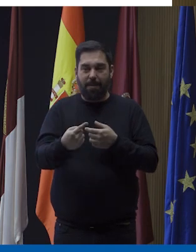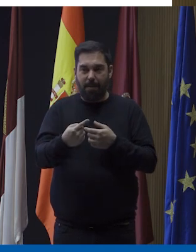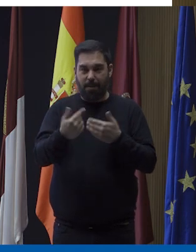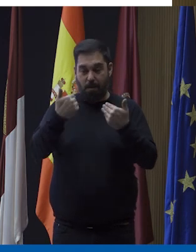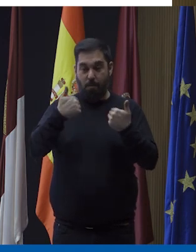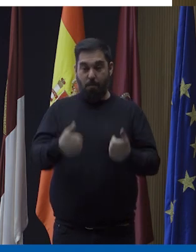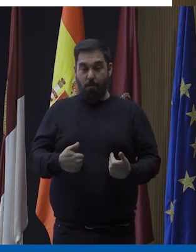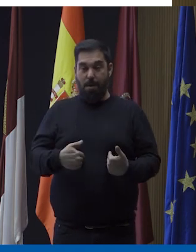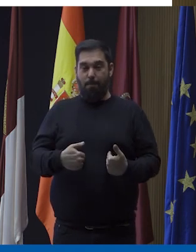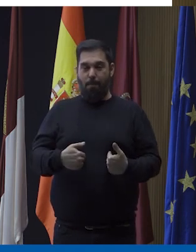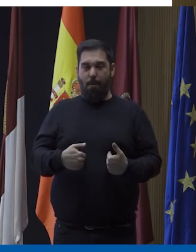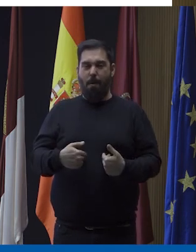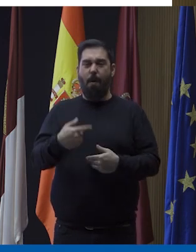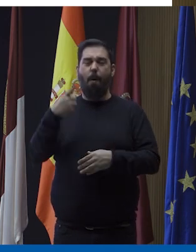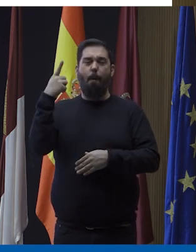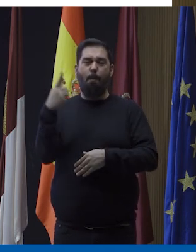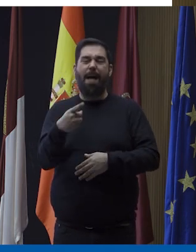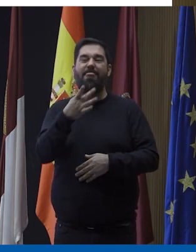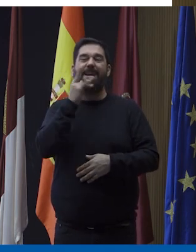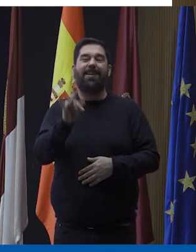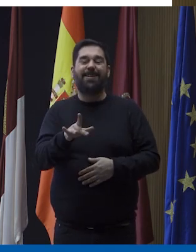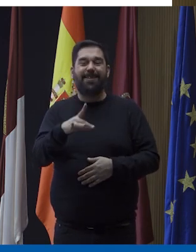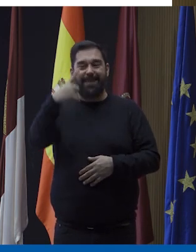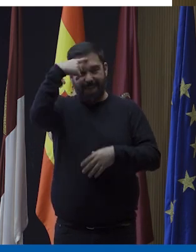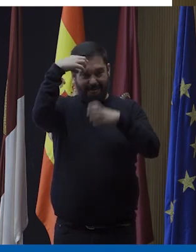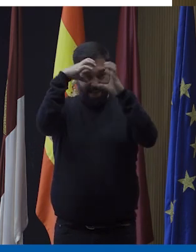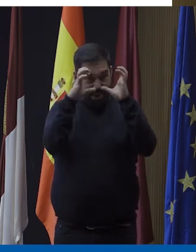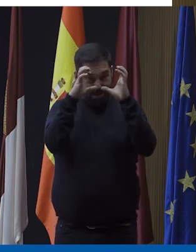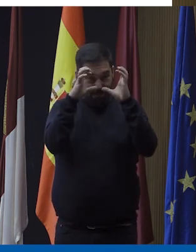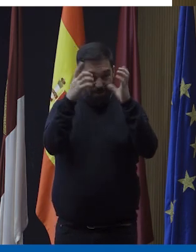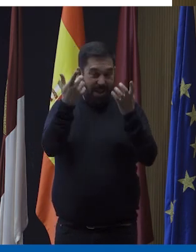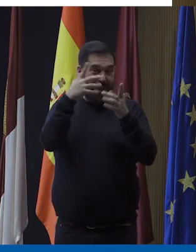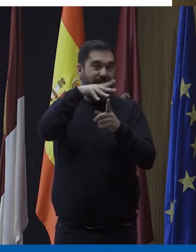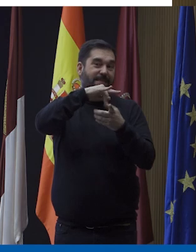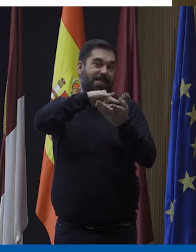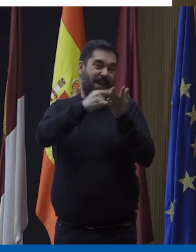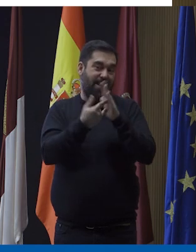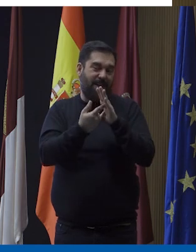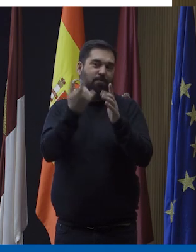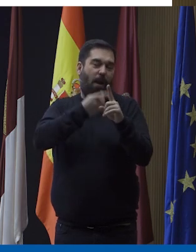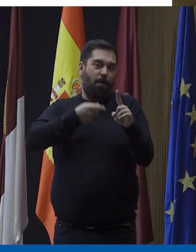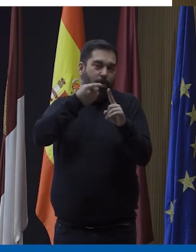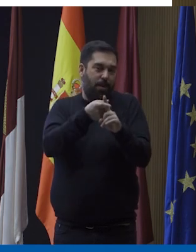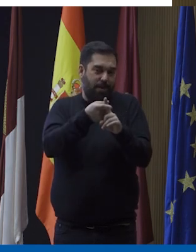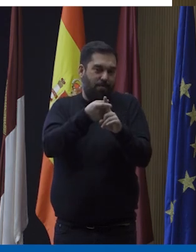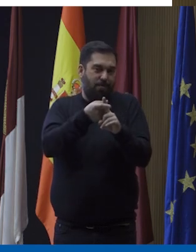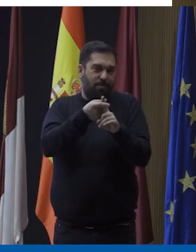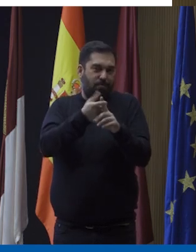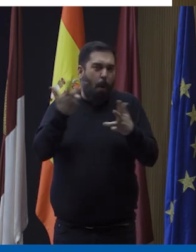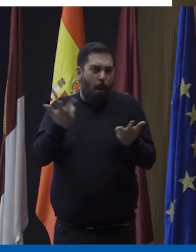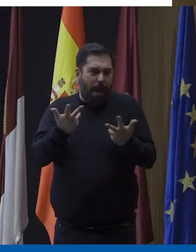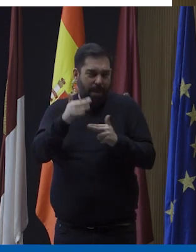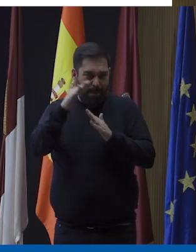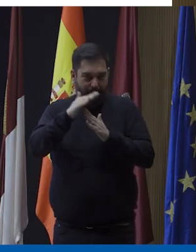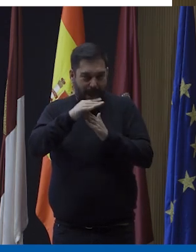tú no mandas, manda mi cerebro, ¿vale? Y hay técnicas para frenar esa urgencia, ¿vale? Y decirle a la vejiga que